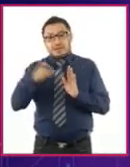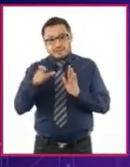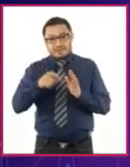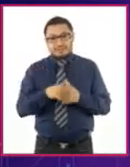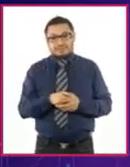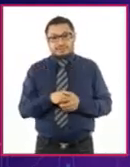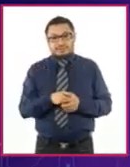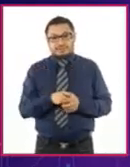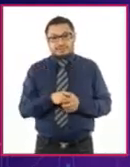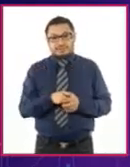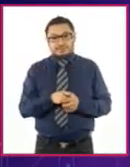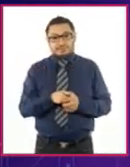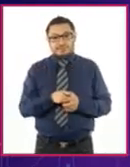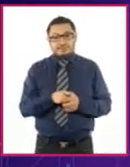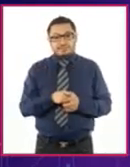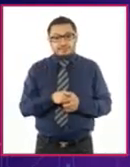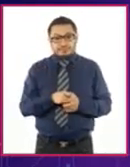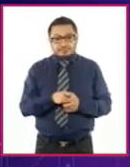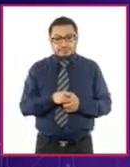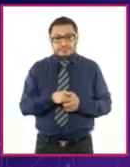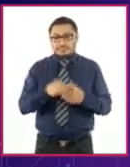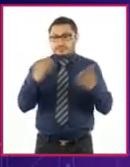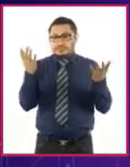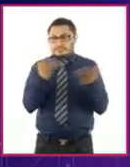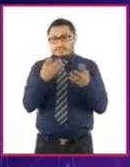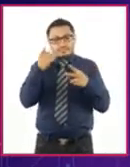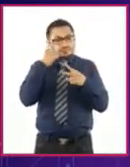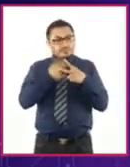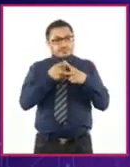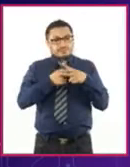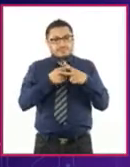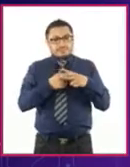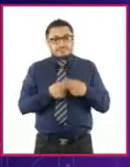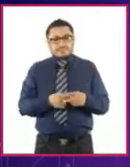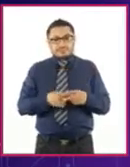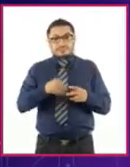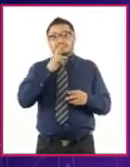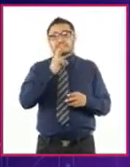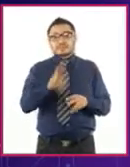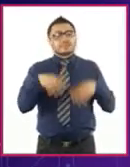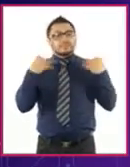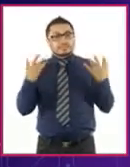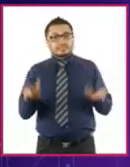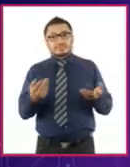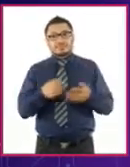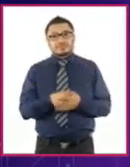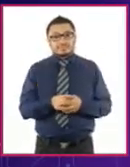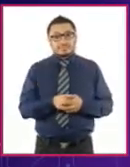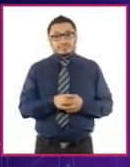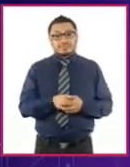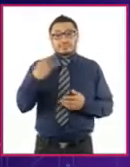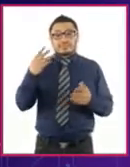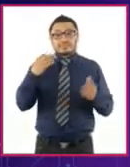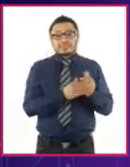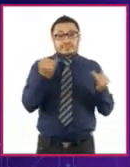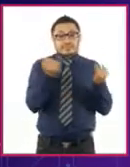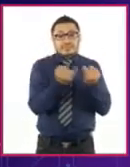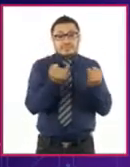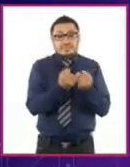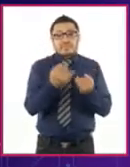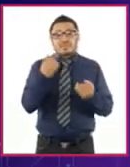X. Al realizar las operaciones, resulta lo siguiente. 3,000 es igual